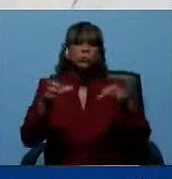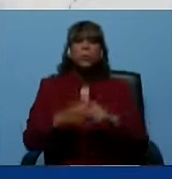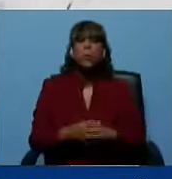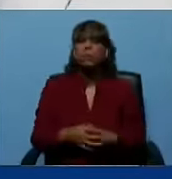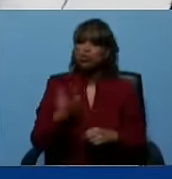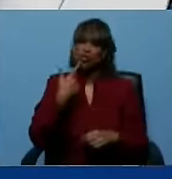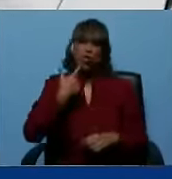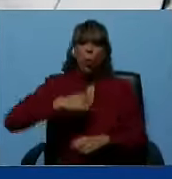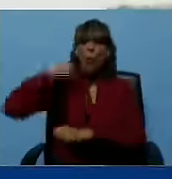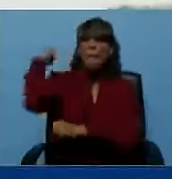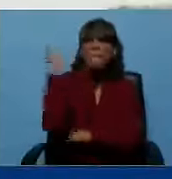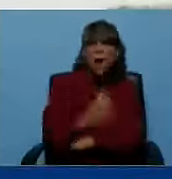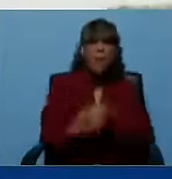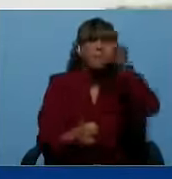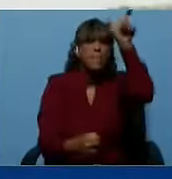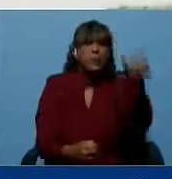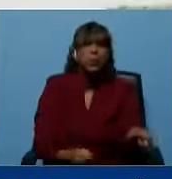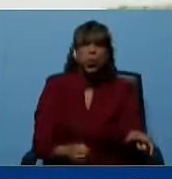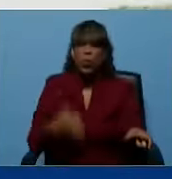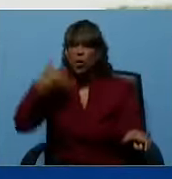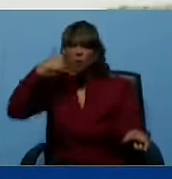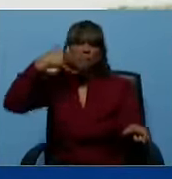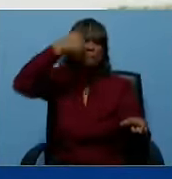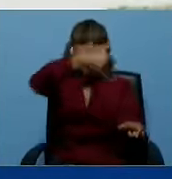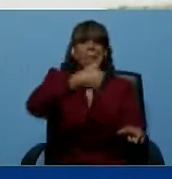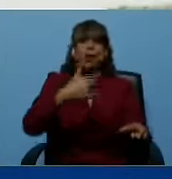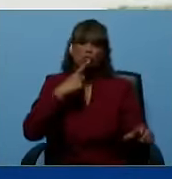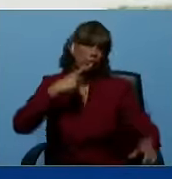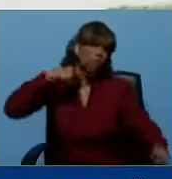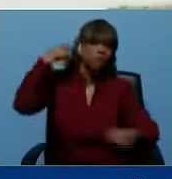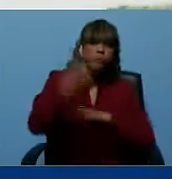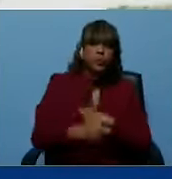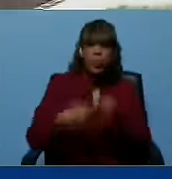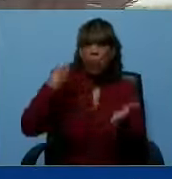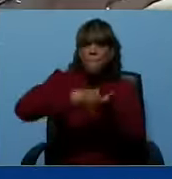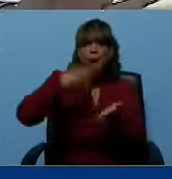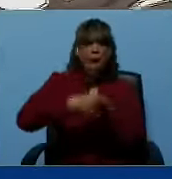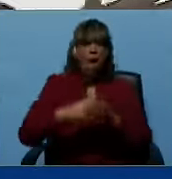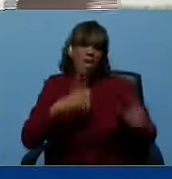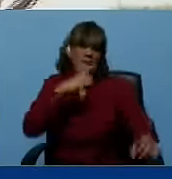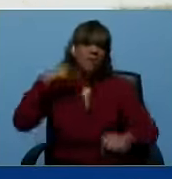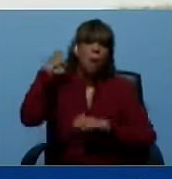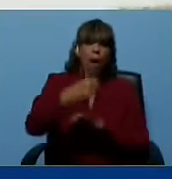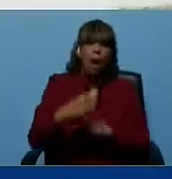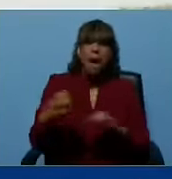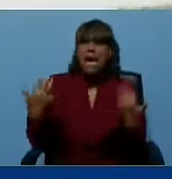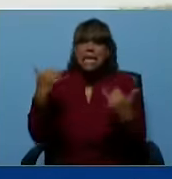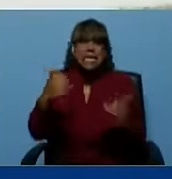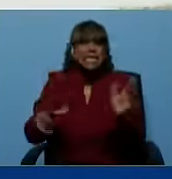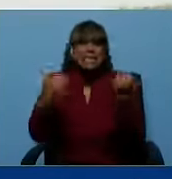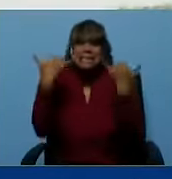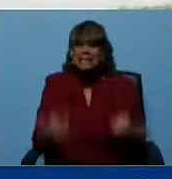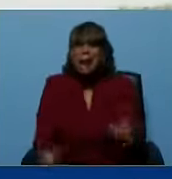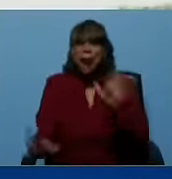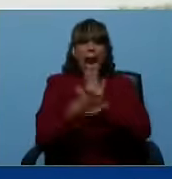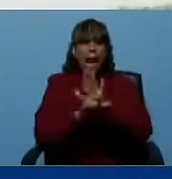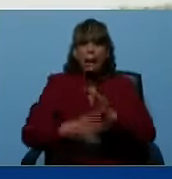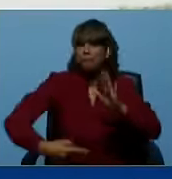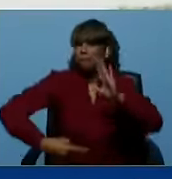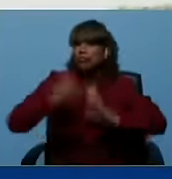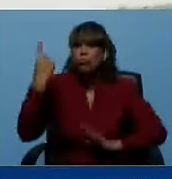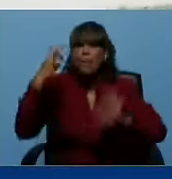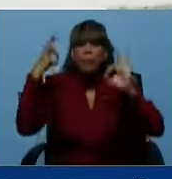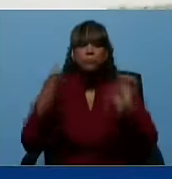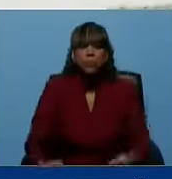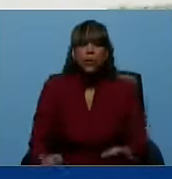mire, yo voy a matar a no sé quién y yo llamo que maten a no sé quién, inmediatamente actúa la ley. O si